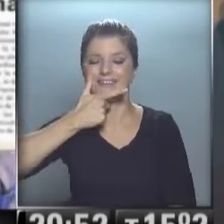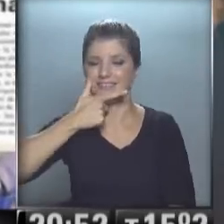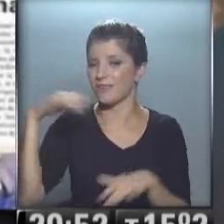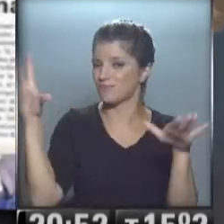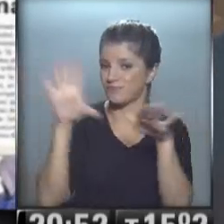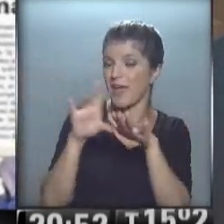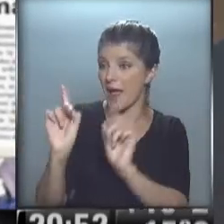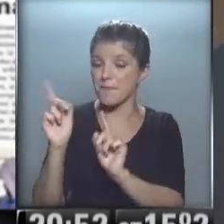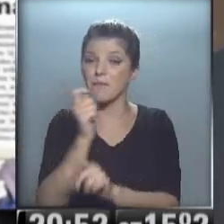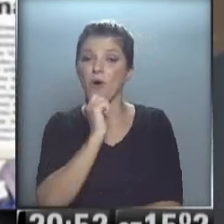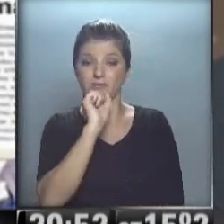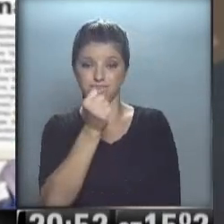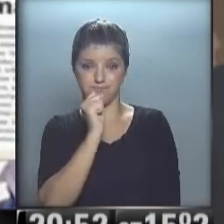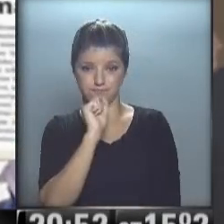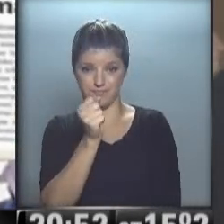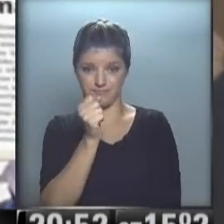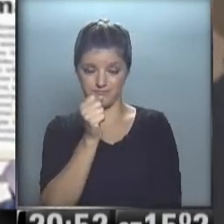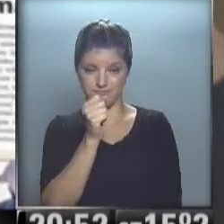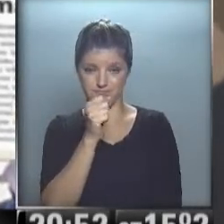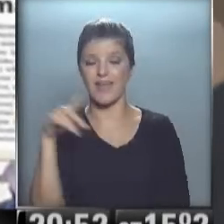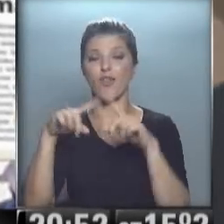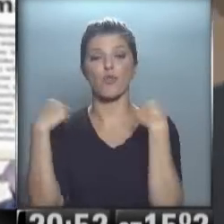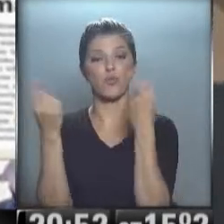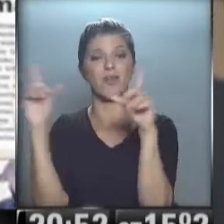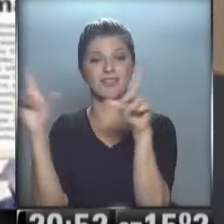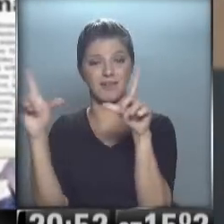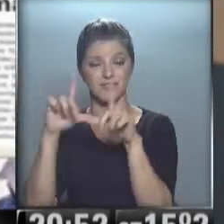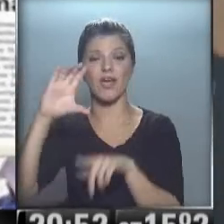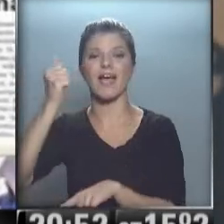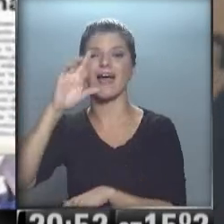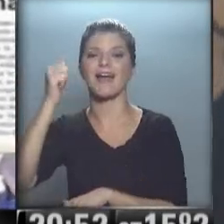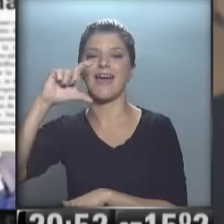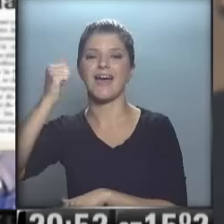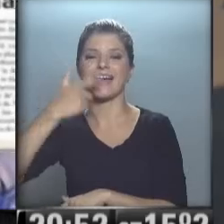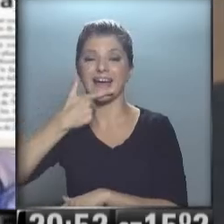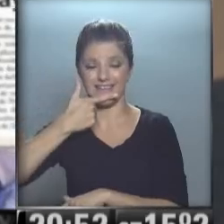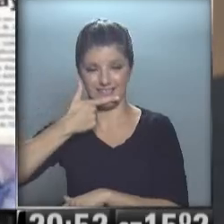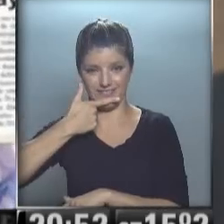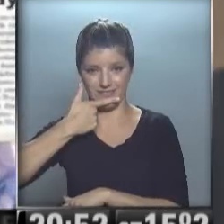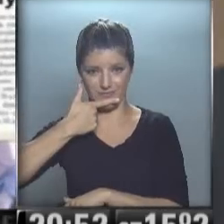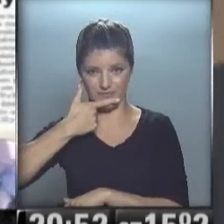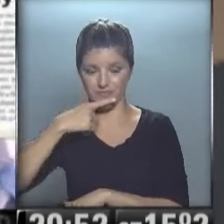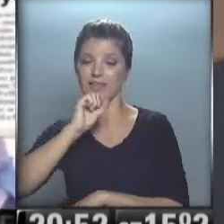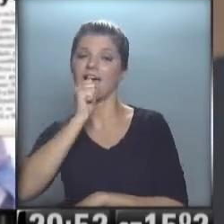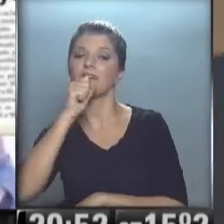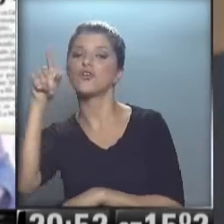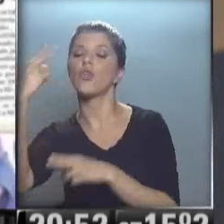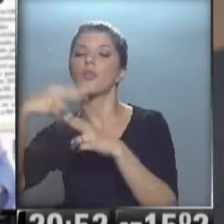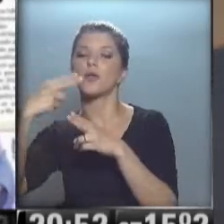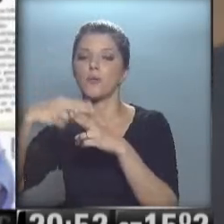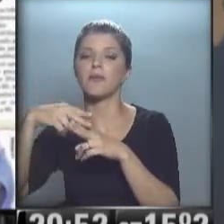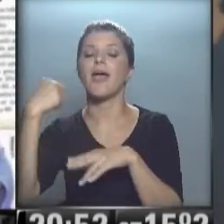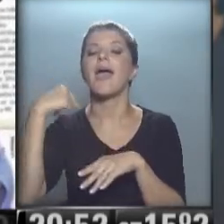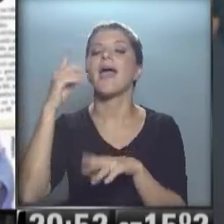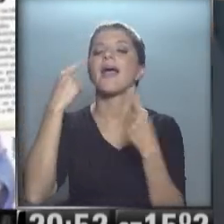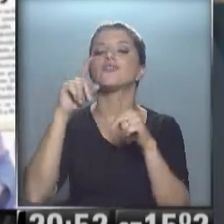interpreta en vivo en Katia TV Estudio de Televisión en Caracas, en un sector popular de Caracas. La canción se llama Canción para mi